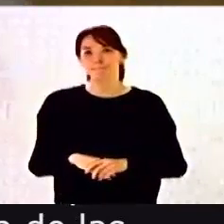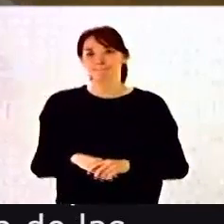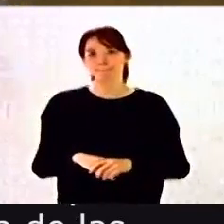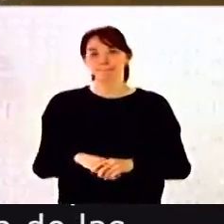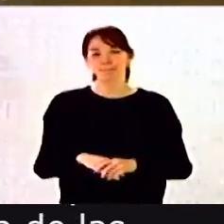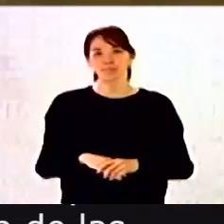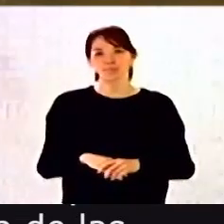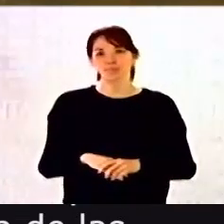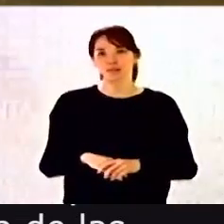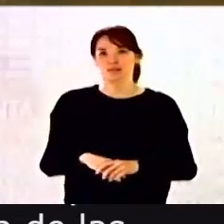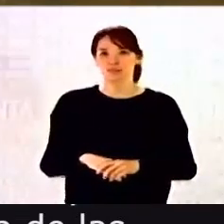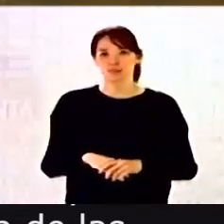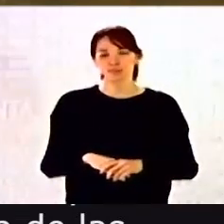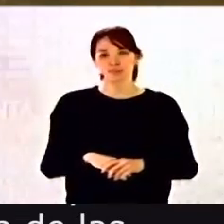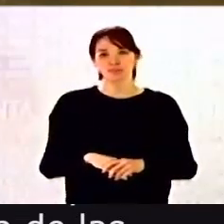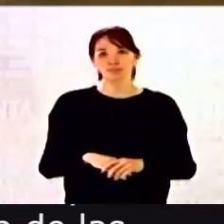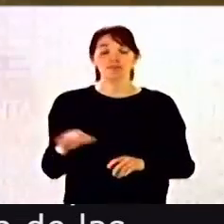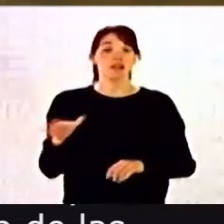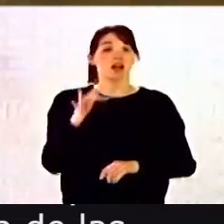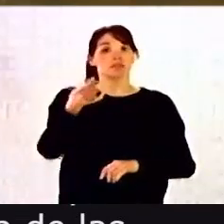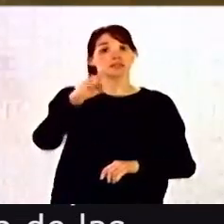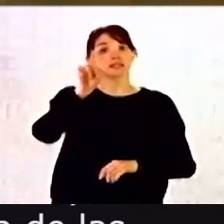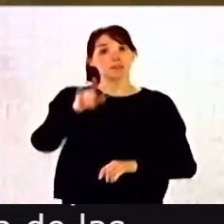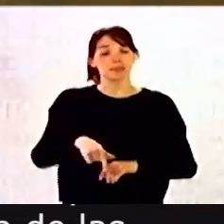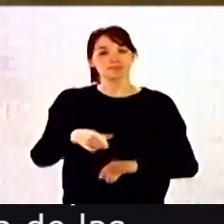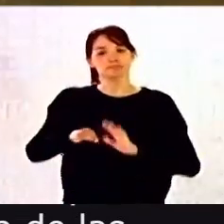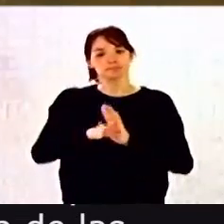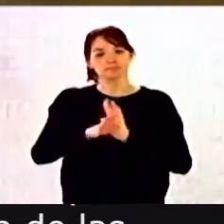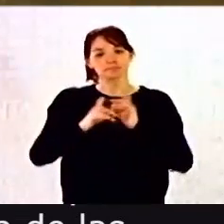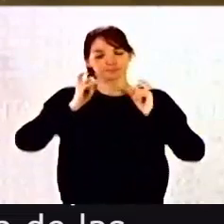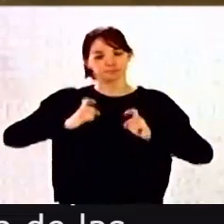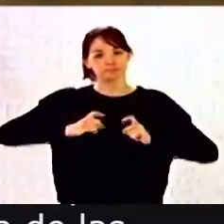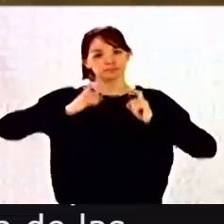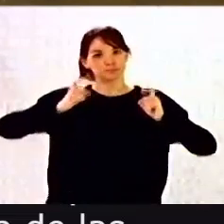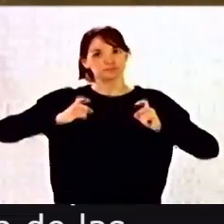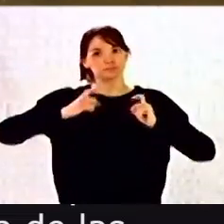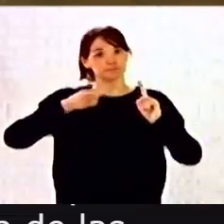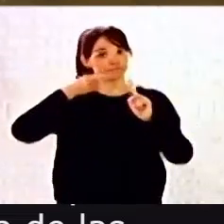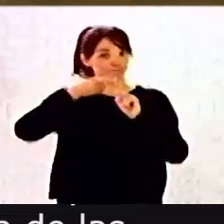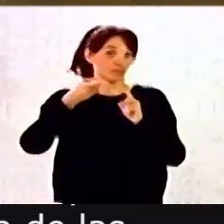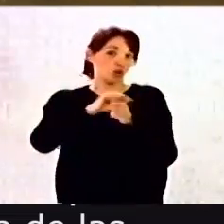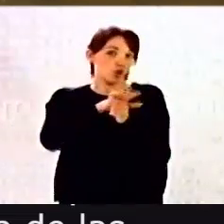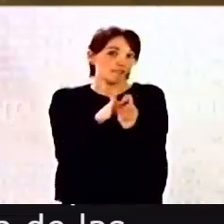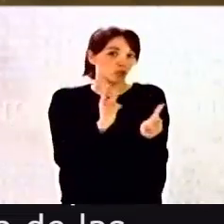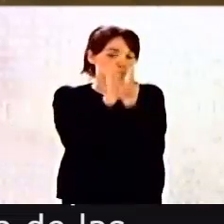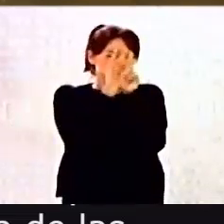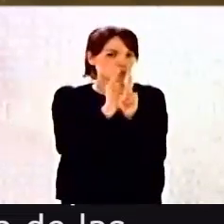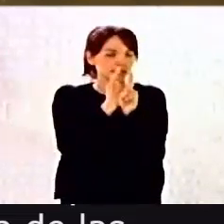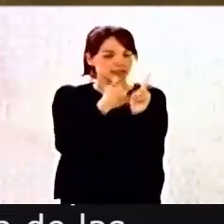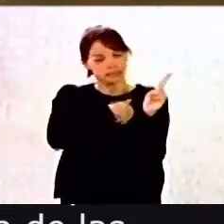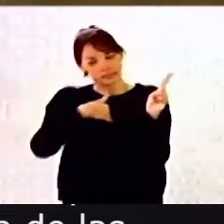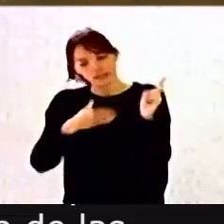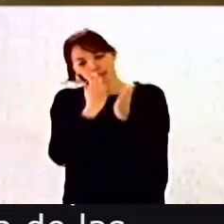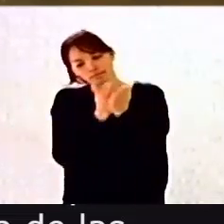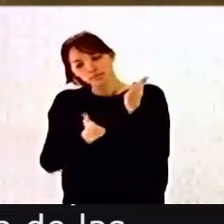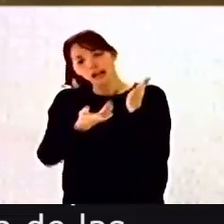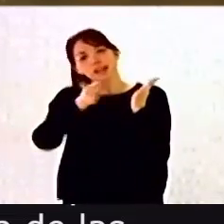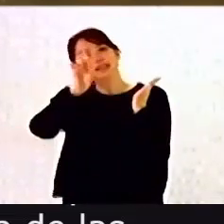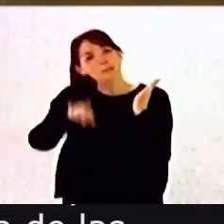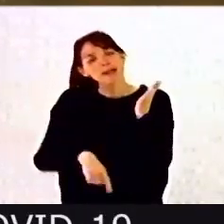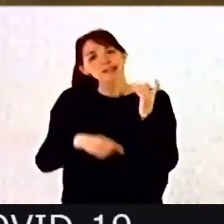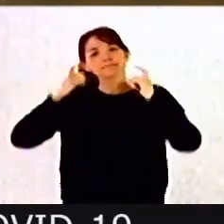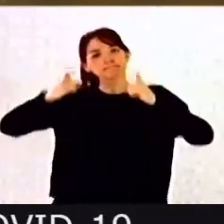mayor. Además de seguir trabajando intensamente contra el coronavirus, debemos irle